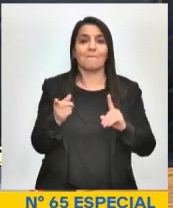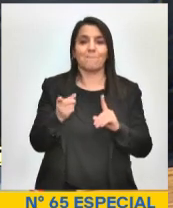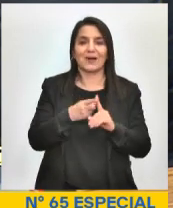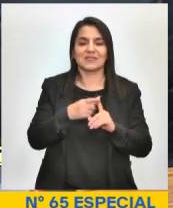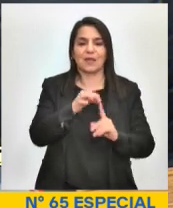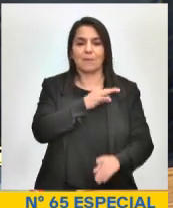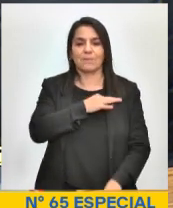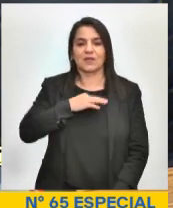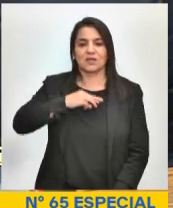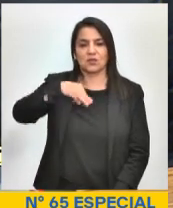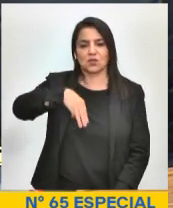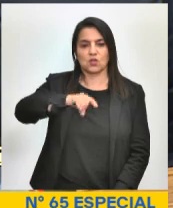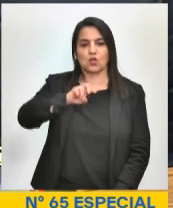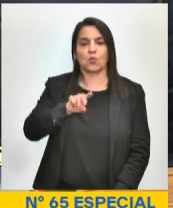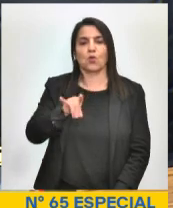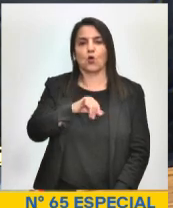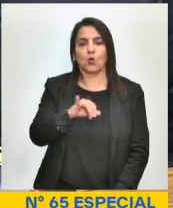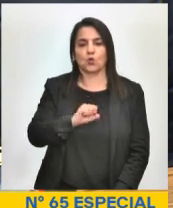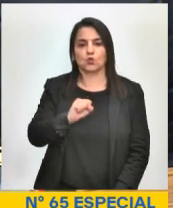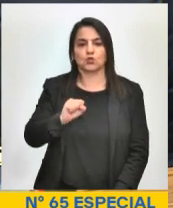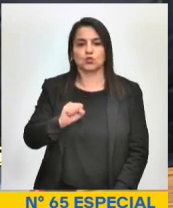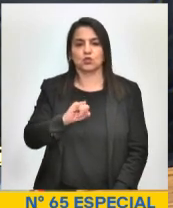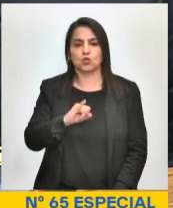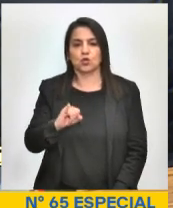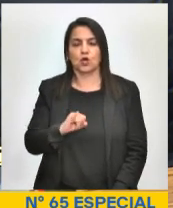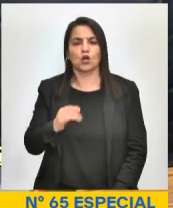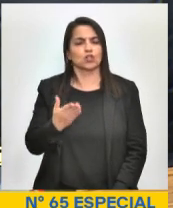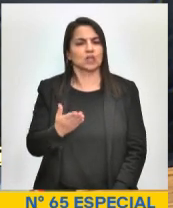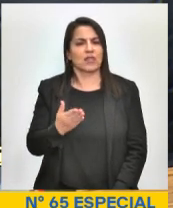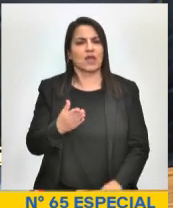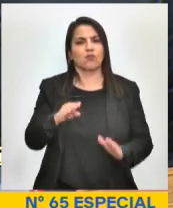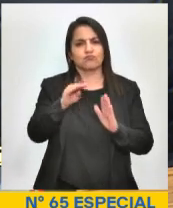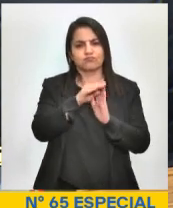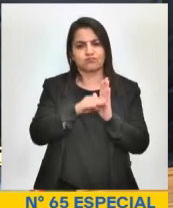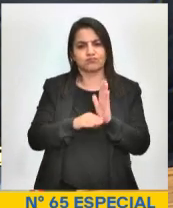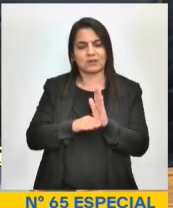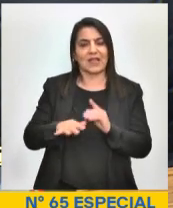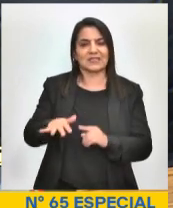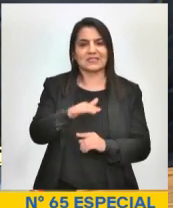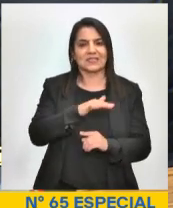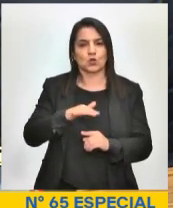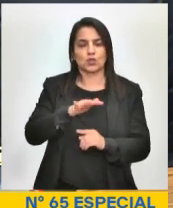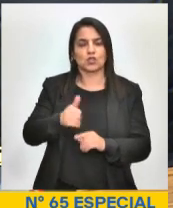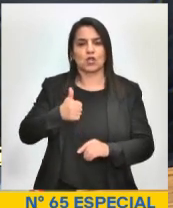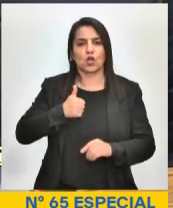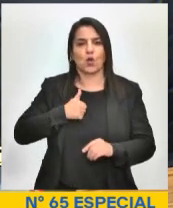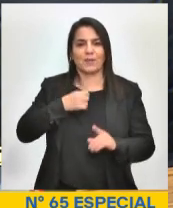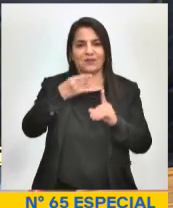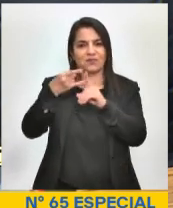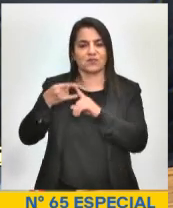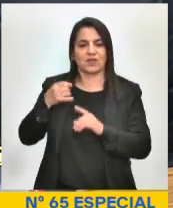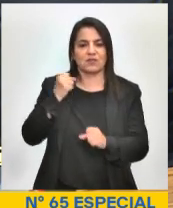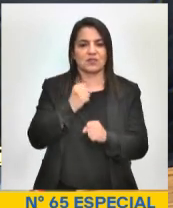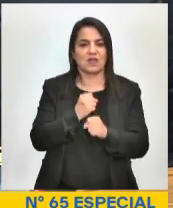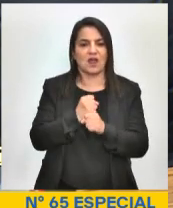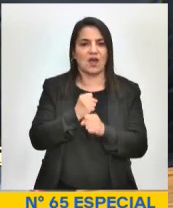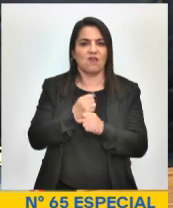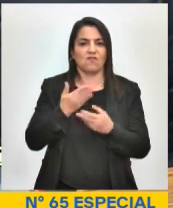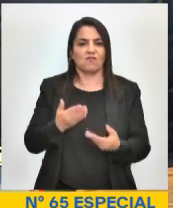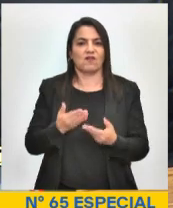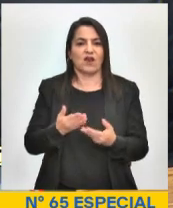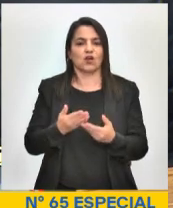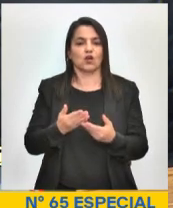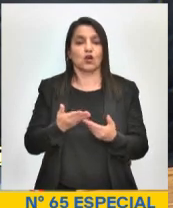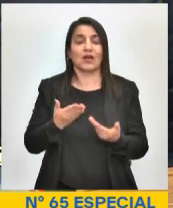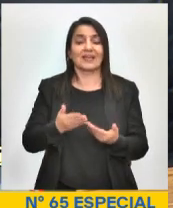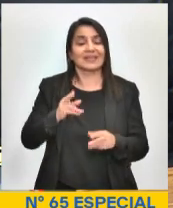dictó el autoacordado número 41, estableciendo las condiciones de teletrabajo y el uso de videoconferencias, el que expresamente dispone que se dicta sin